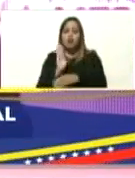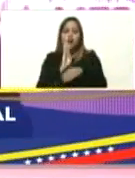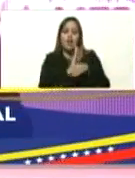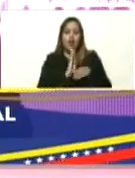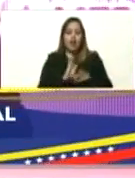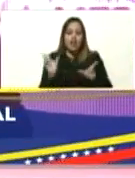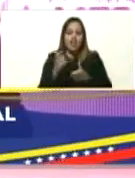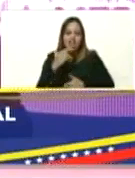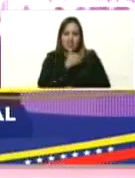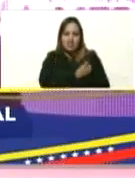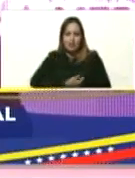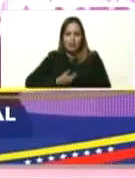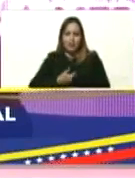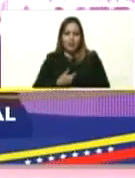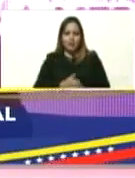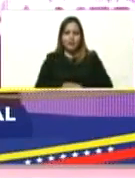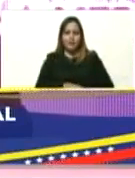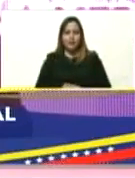mama